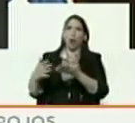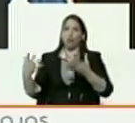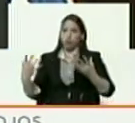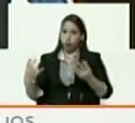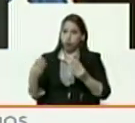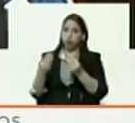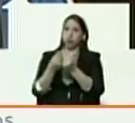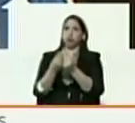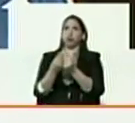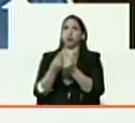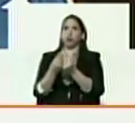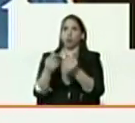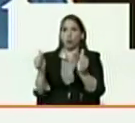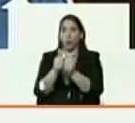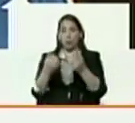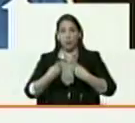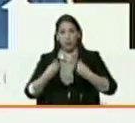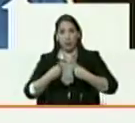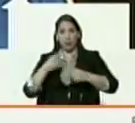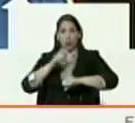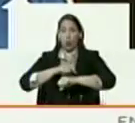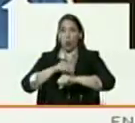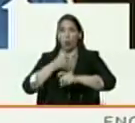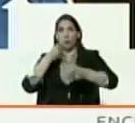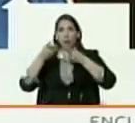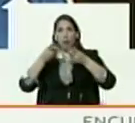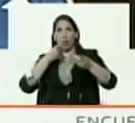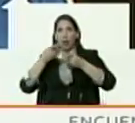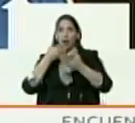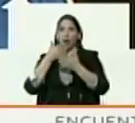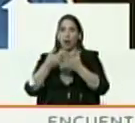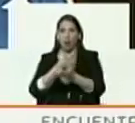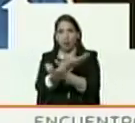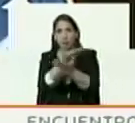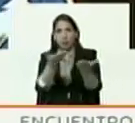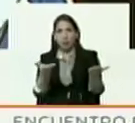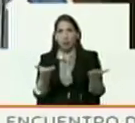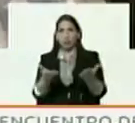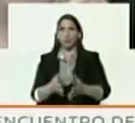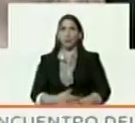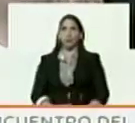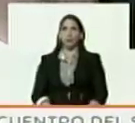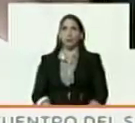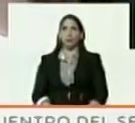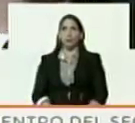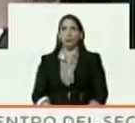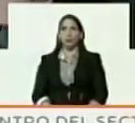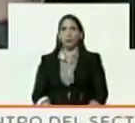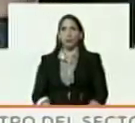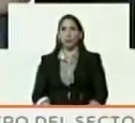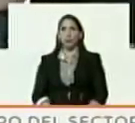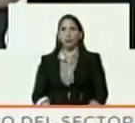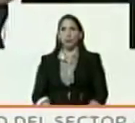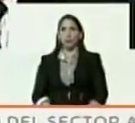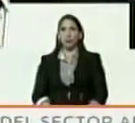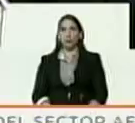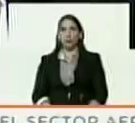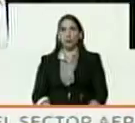convivencia, es la hora del diálogo. Muchísimas gracias a todas y a todos.